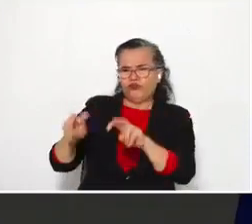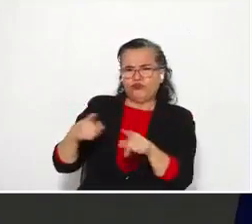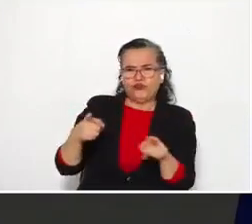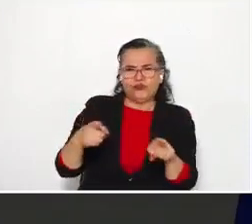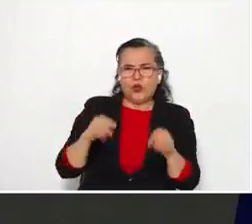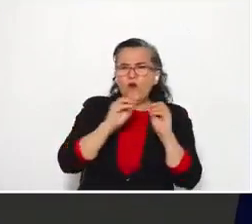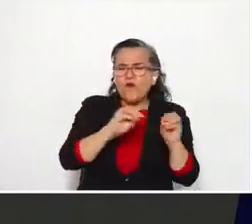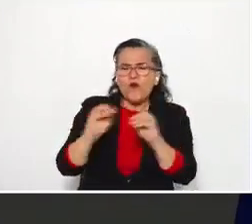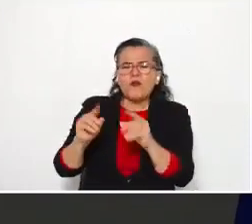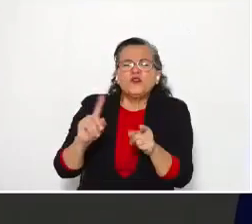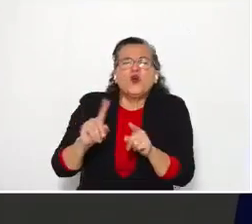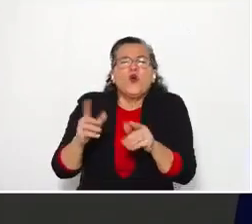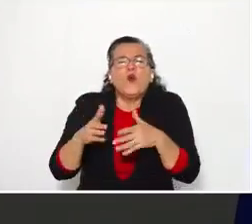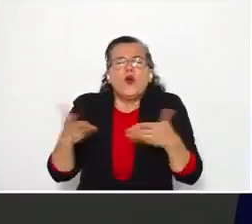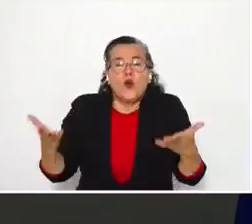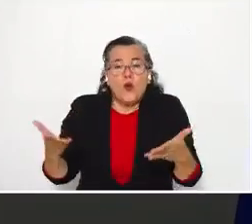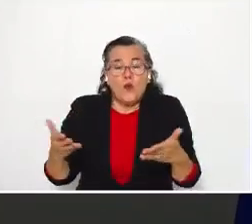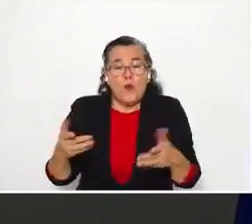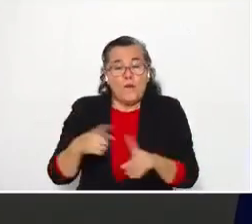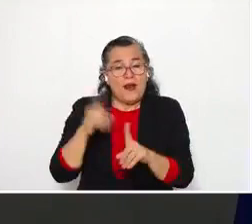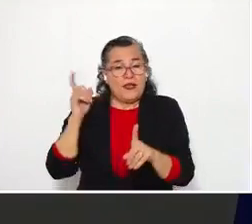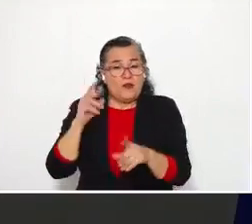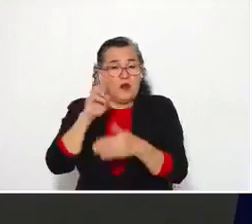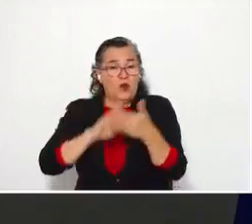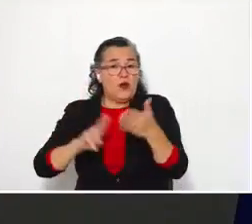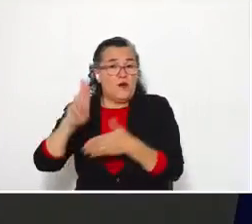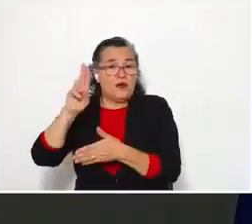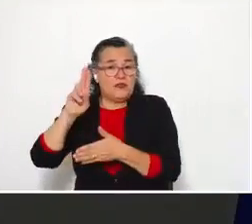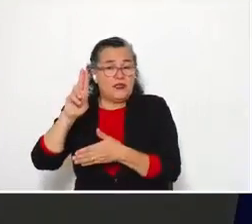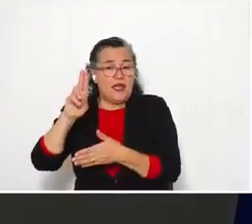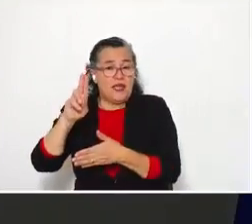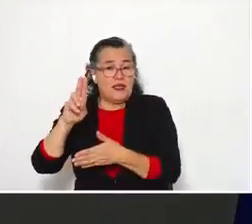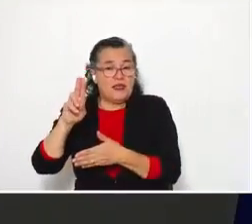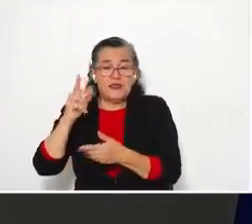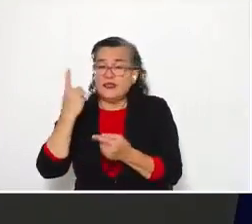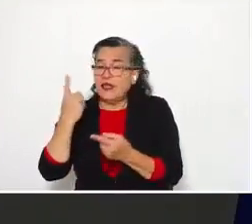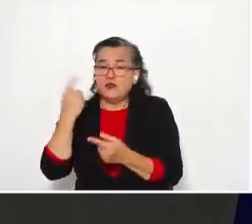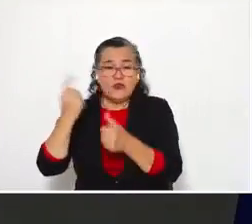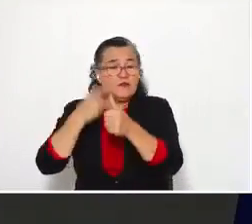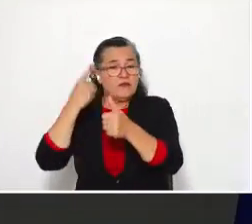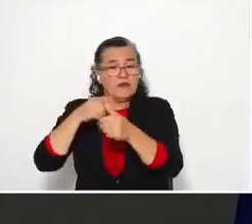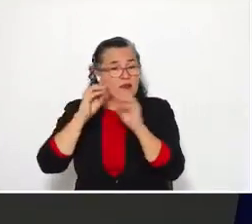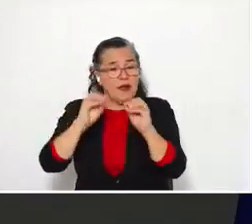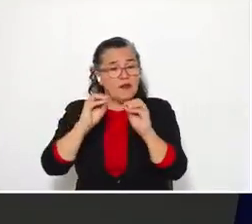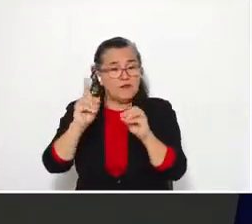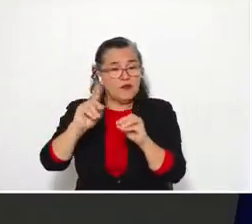partiendo del hecho de que las universidades públicas ya no son las principales formadoras.